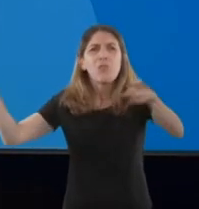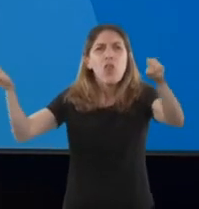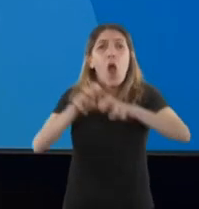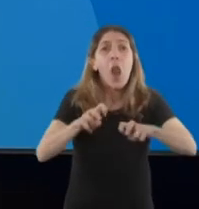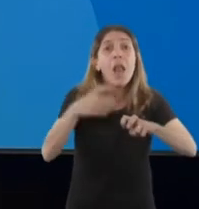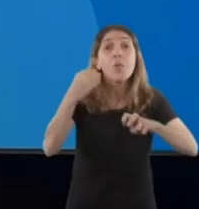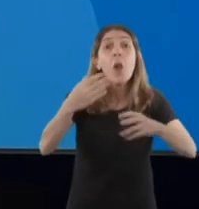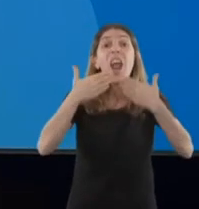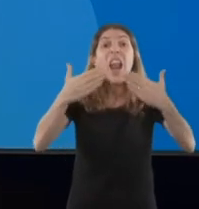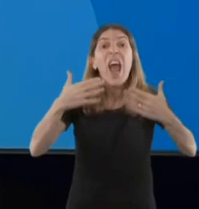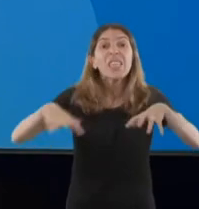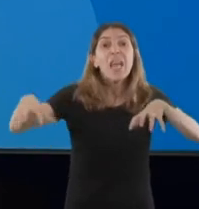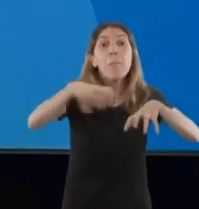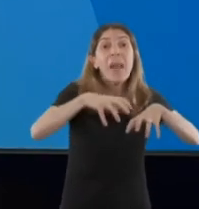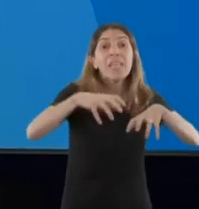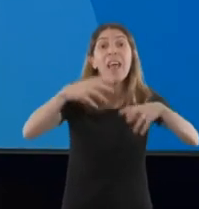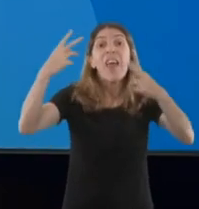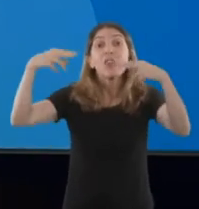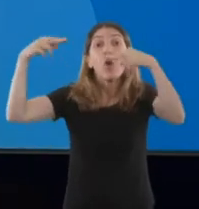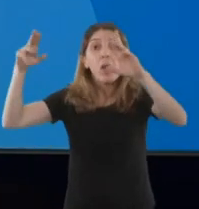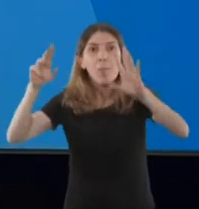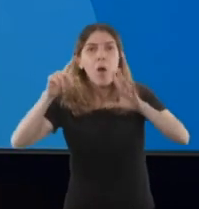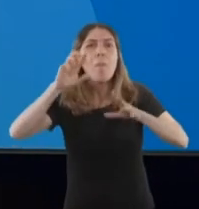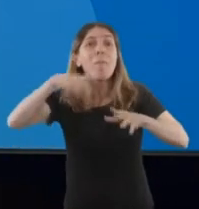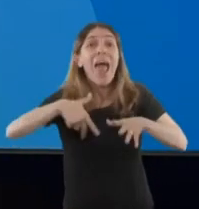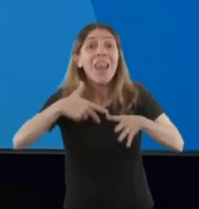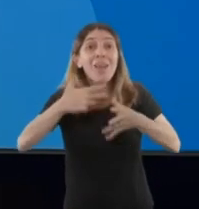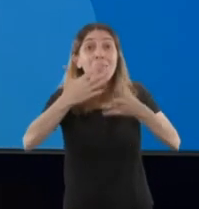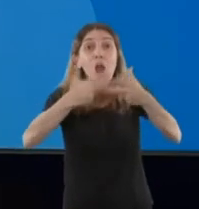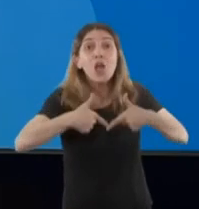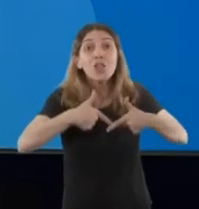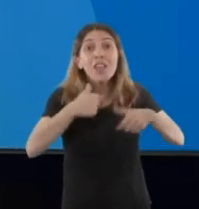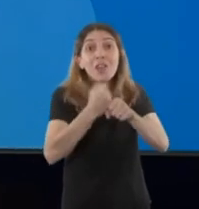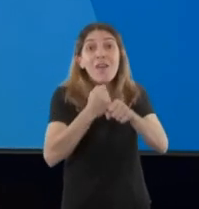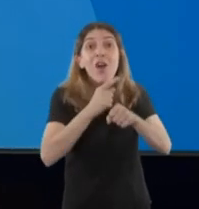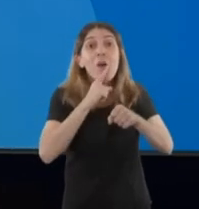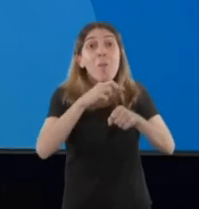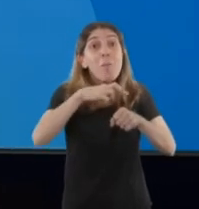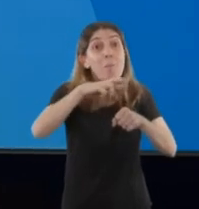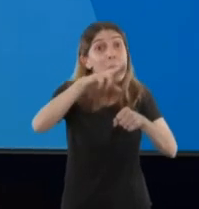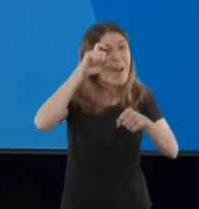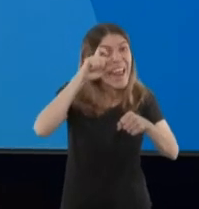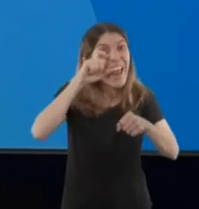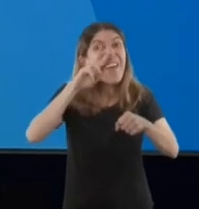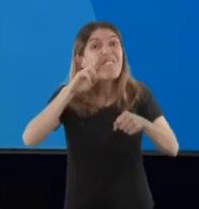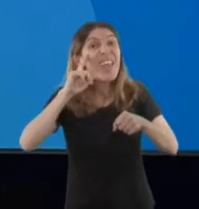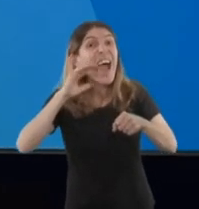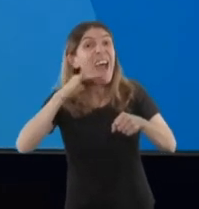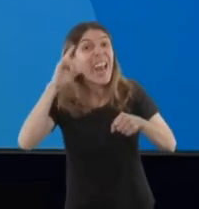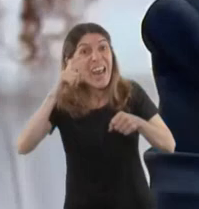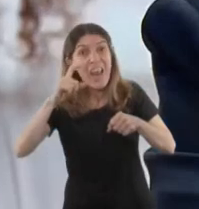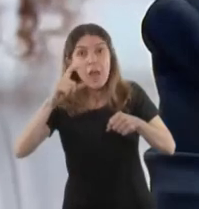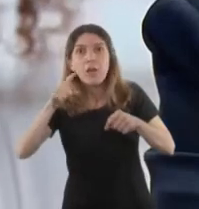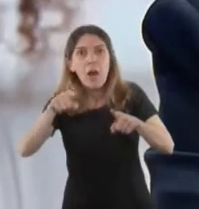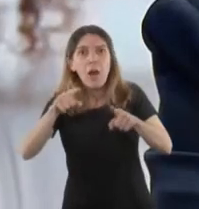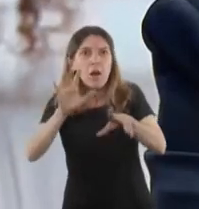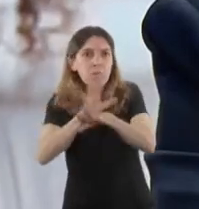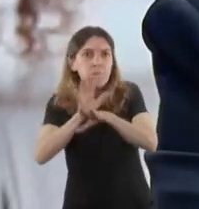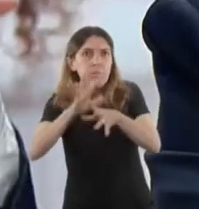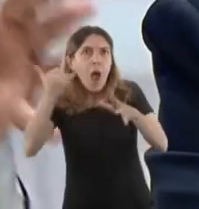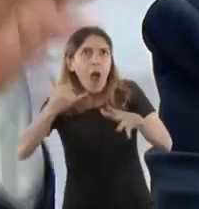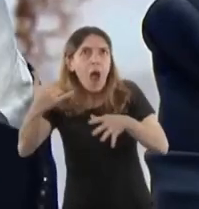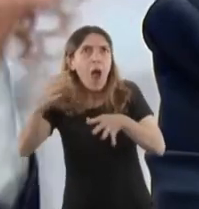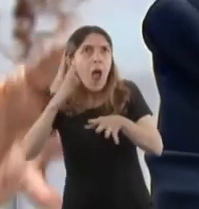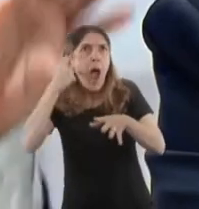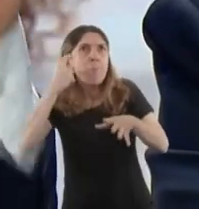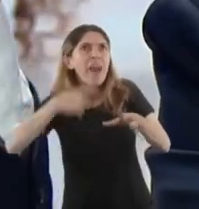el pre viaje nos mostró una foto y nos dejó enseñanzas no